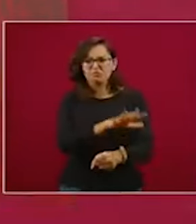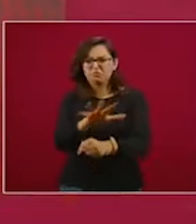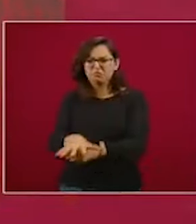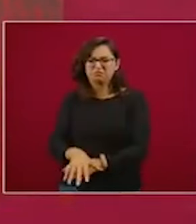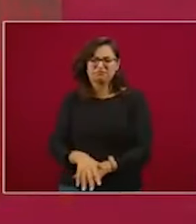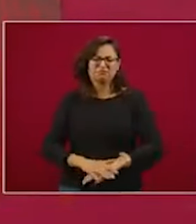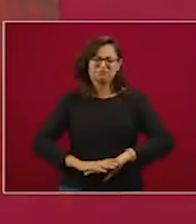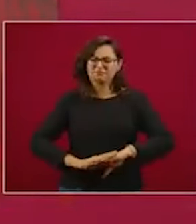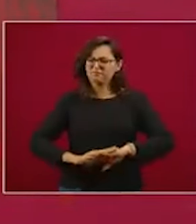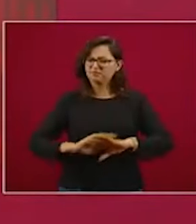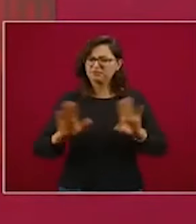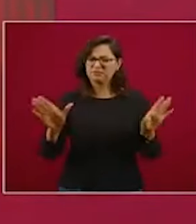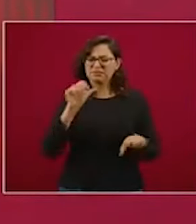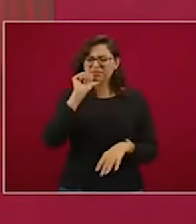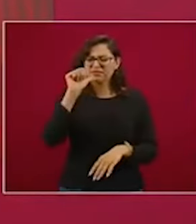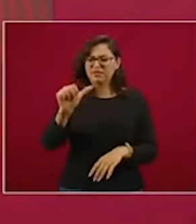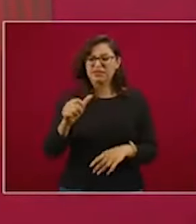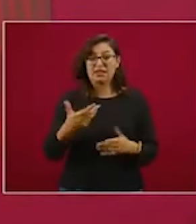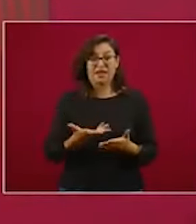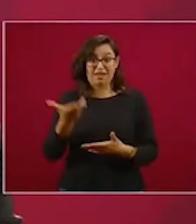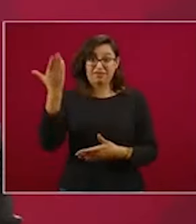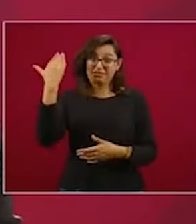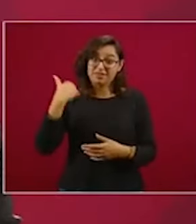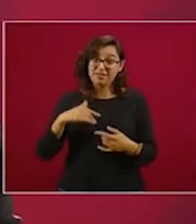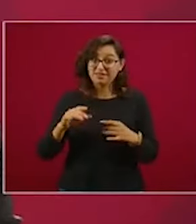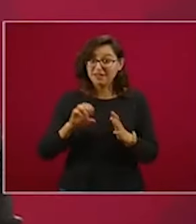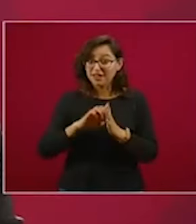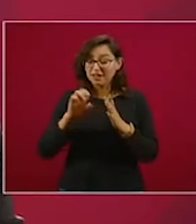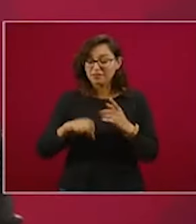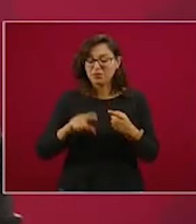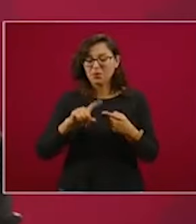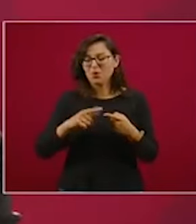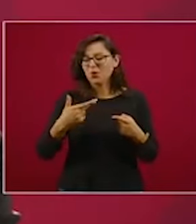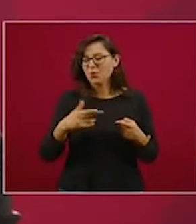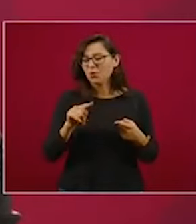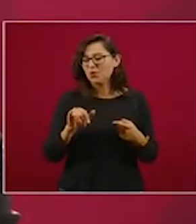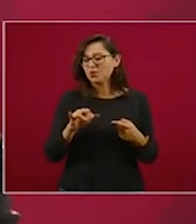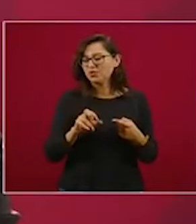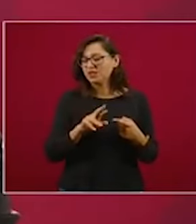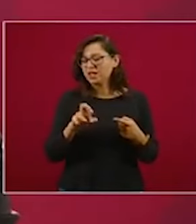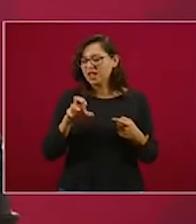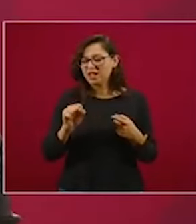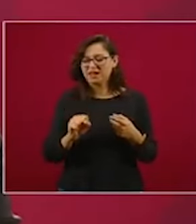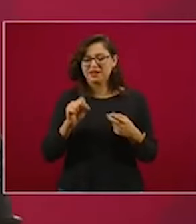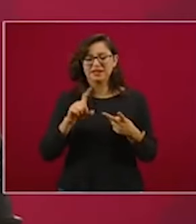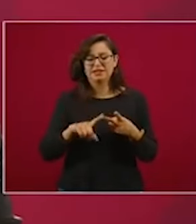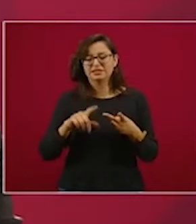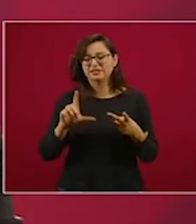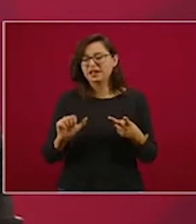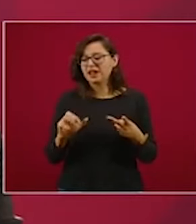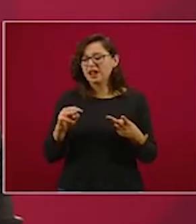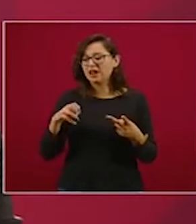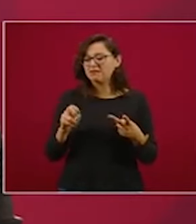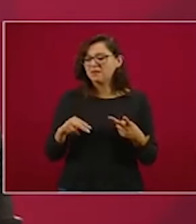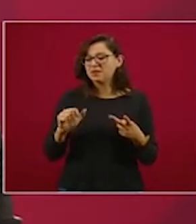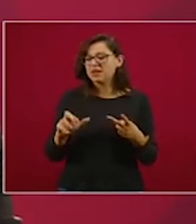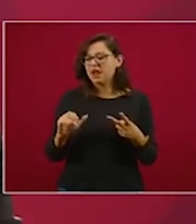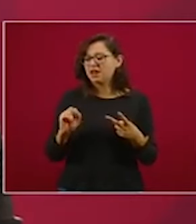Casos como los de Gutiérrez Vivó, como los de Carmen Aristegui,